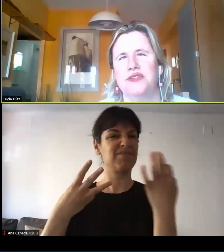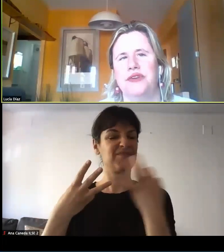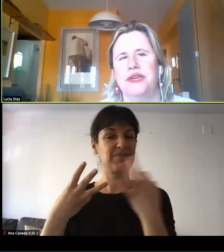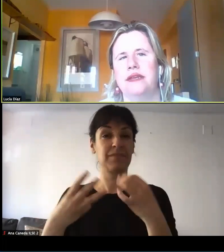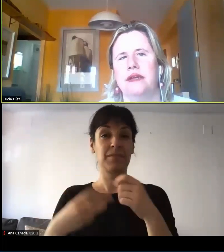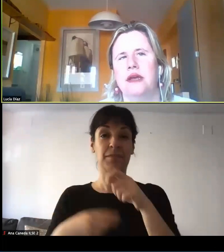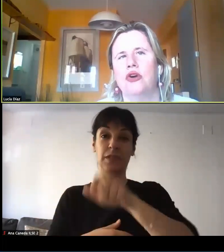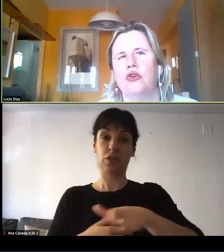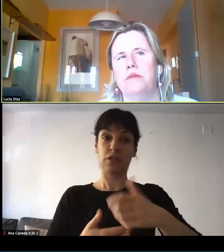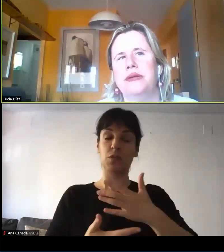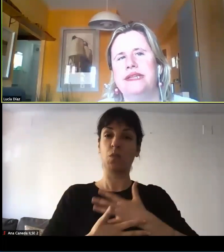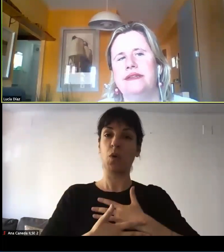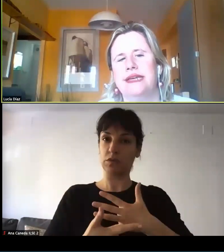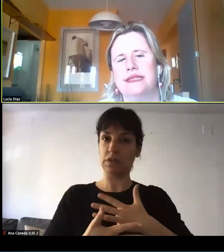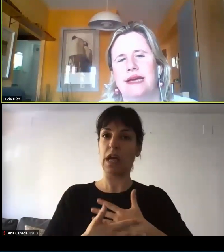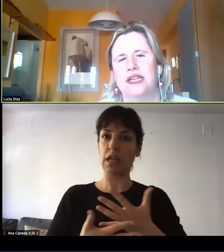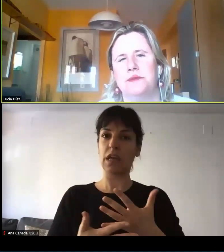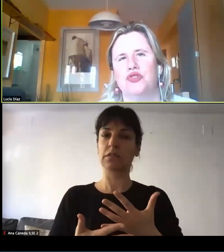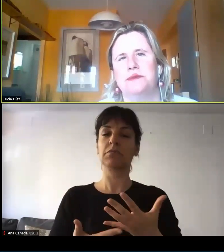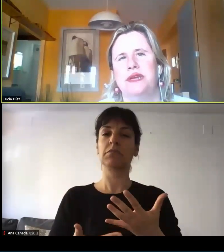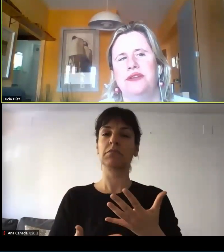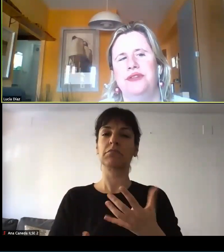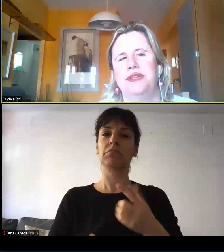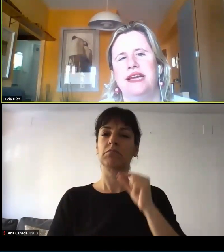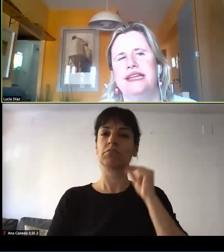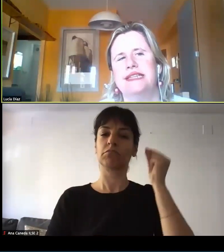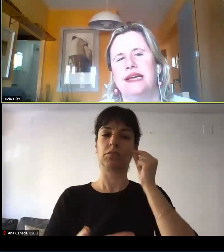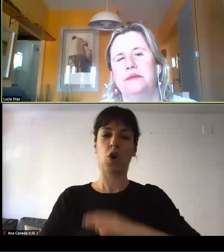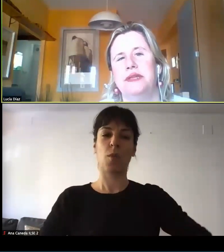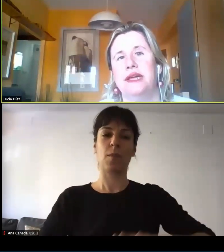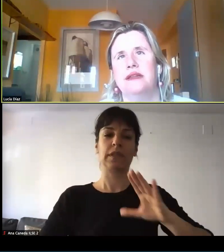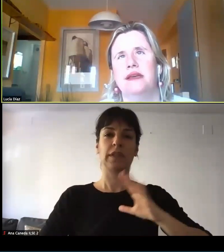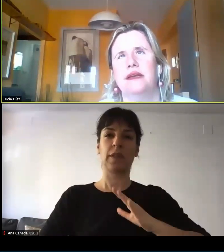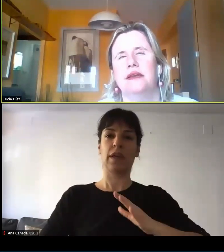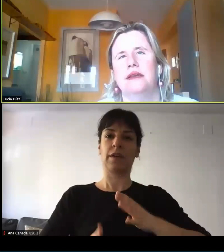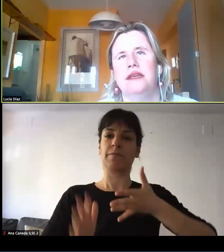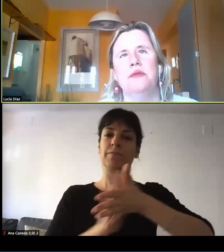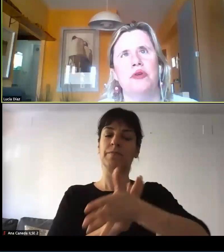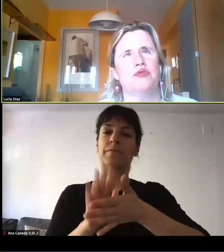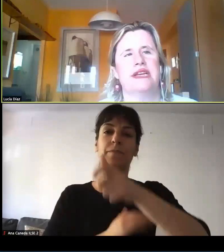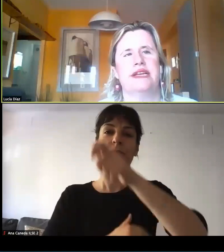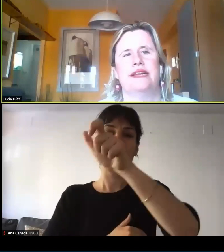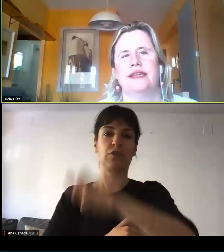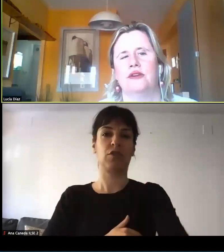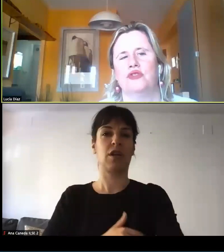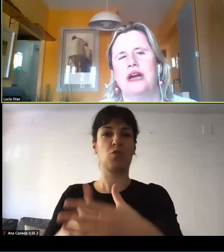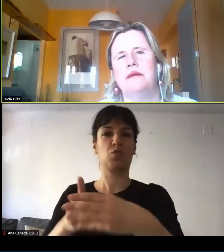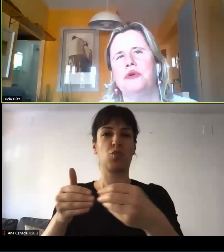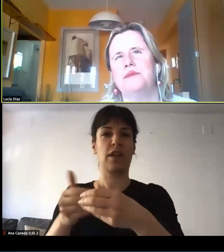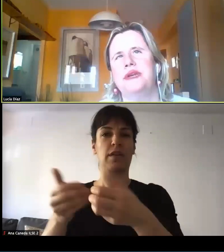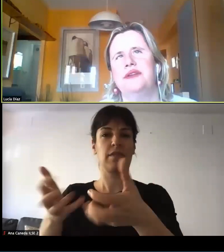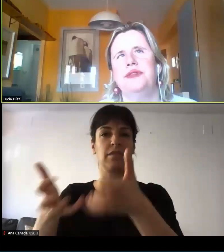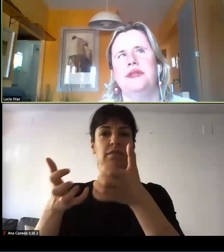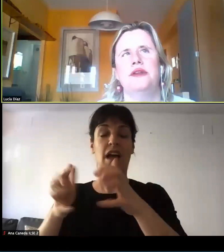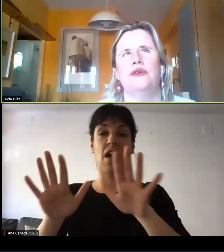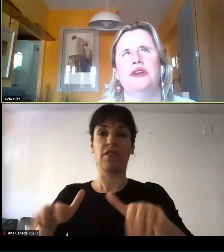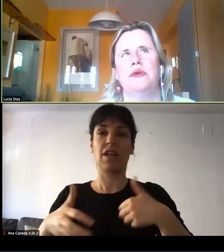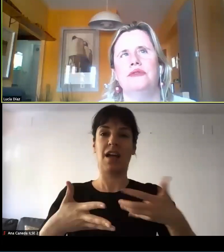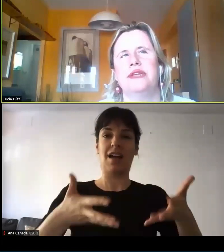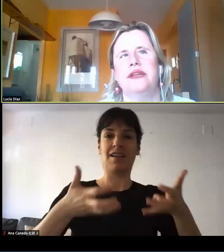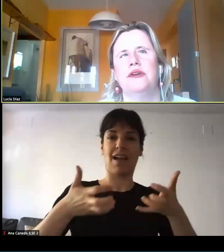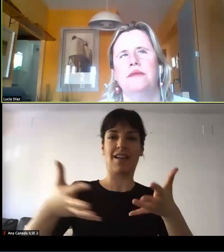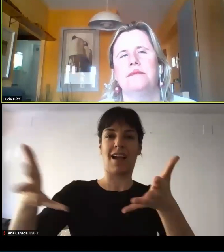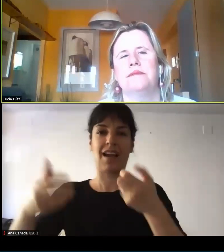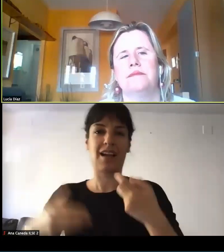puedan transferir competencias a las personas beneficiarias de la actividad y volvemos a enriquecernos ambos, beneficiario